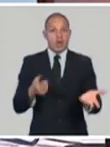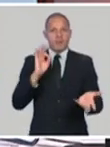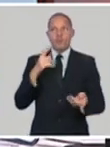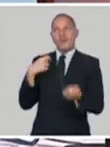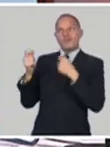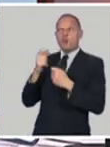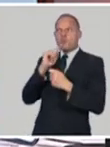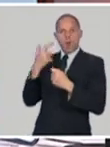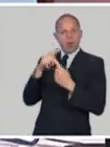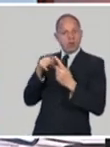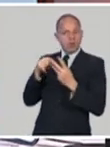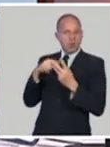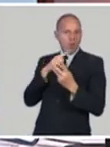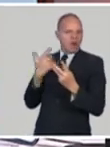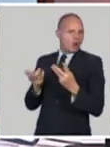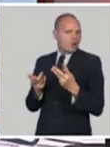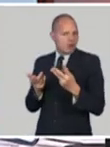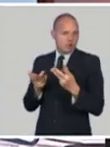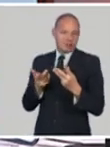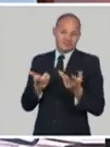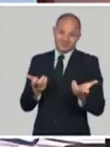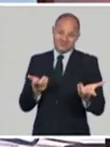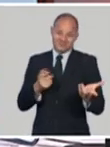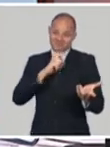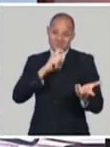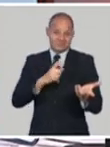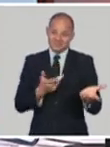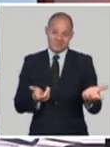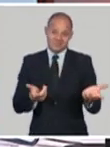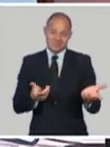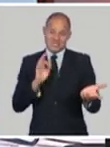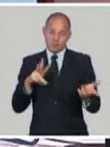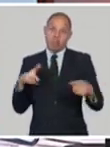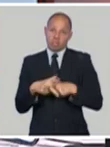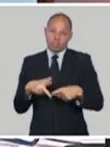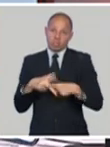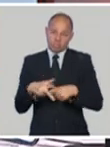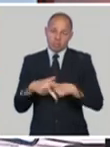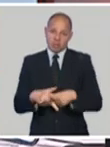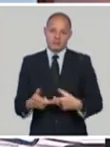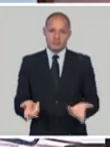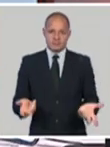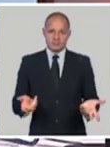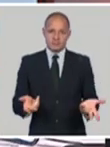digo es que aún con lo que ha ocurrido se ratifica la validez del proceso.